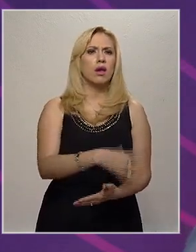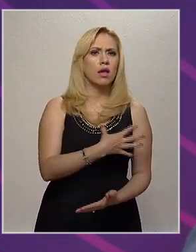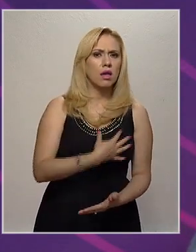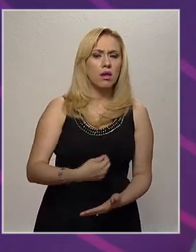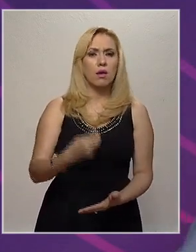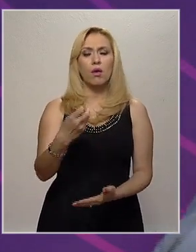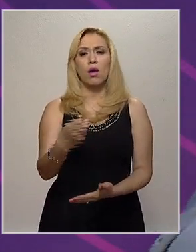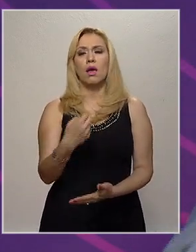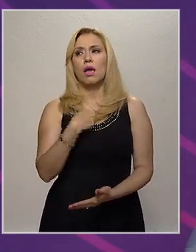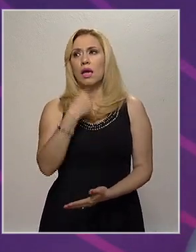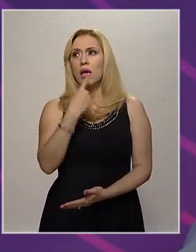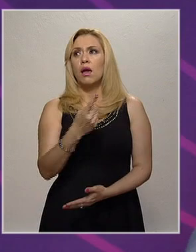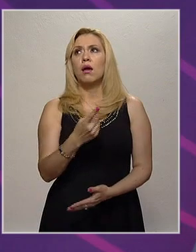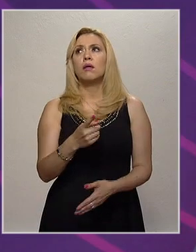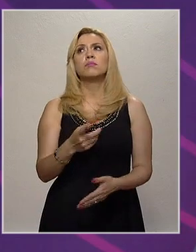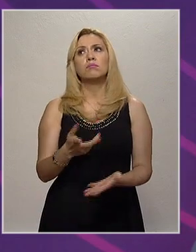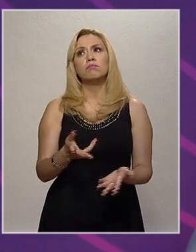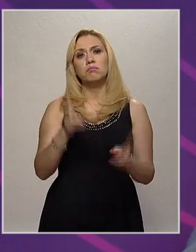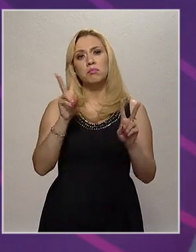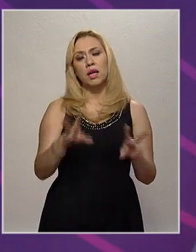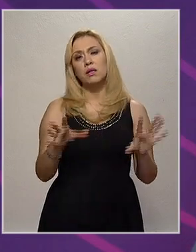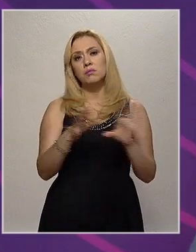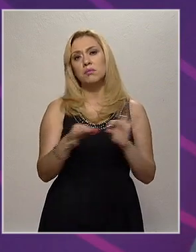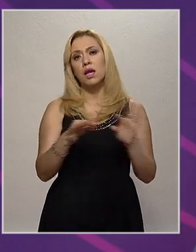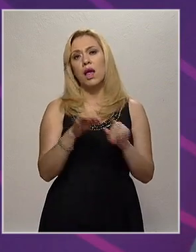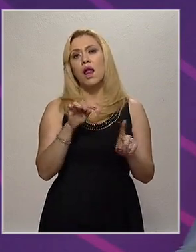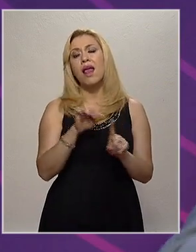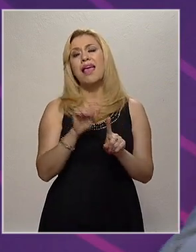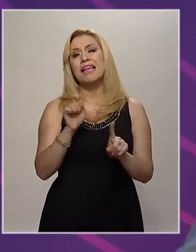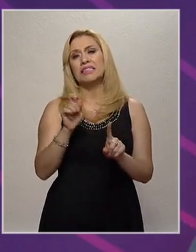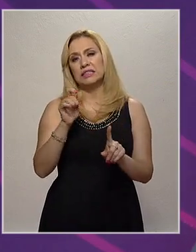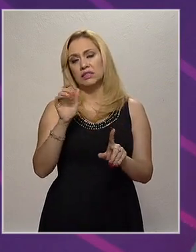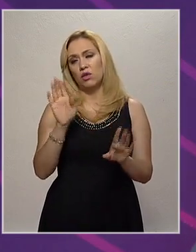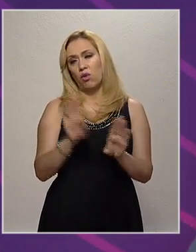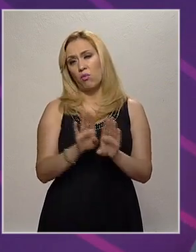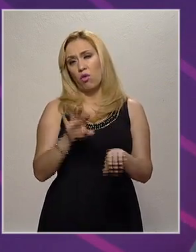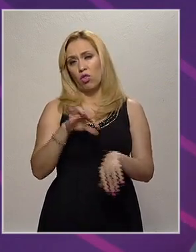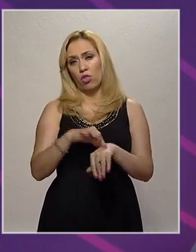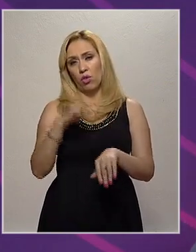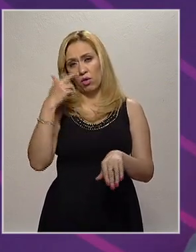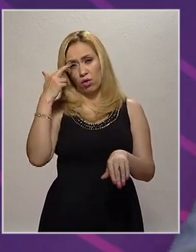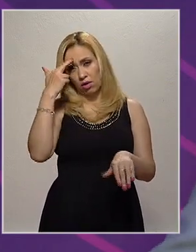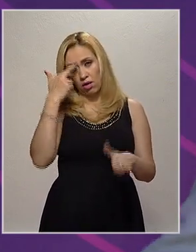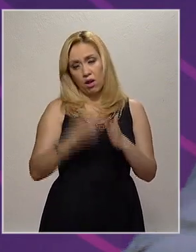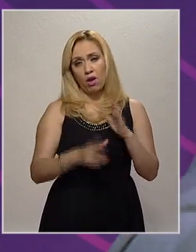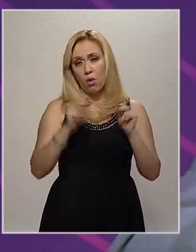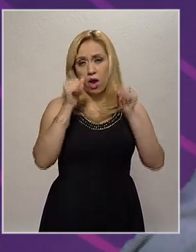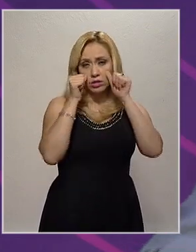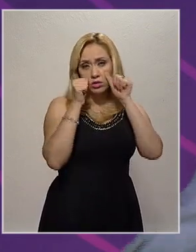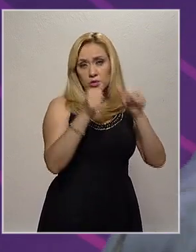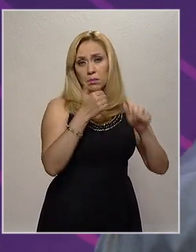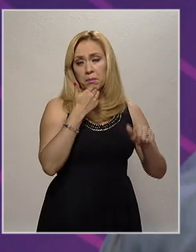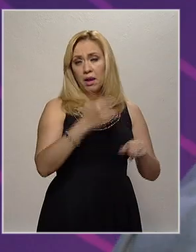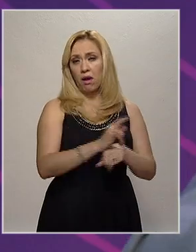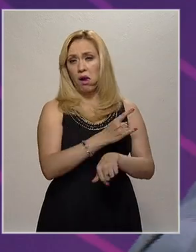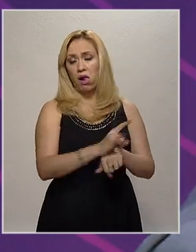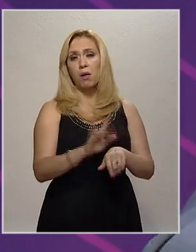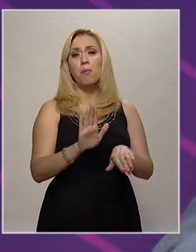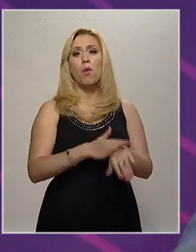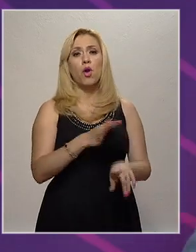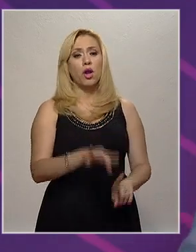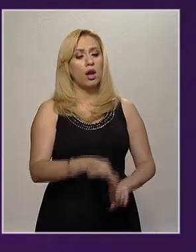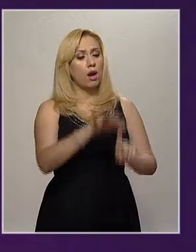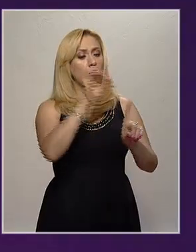esta intervención, que por definición la violencia obstétrica es una violencia por razones de género y en su dimensión más general